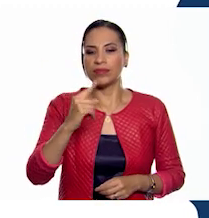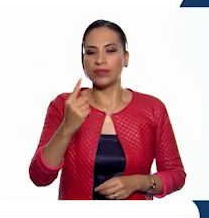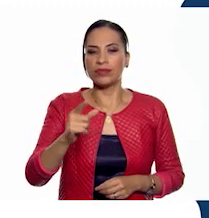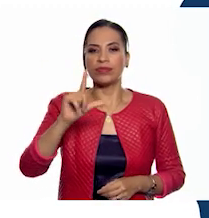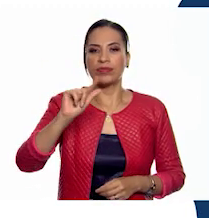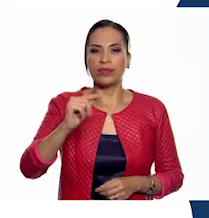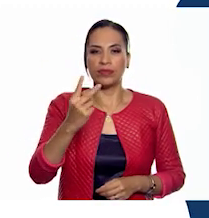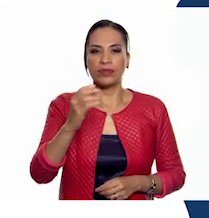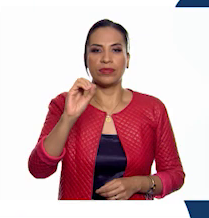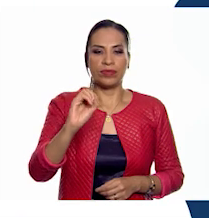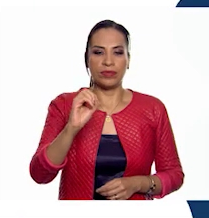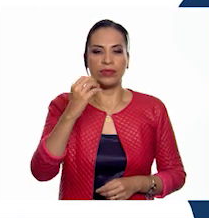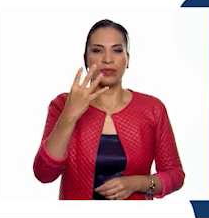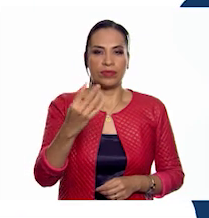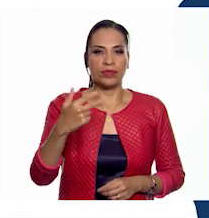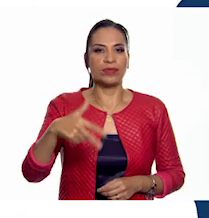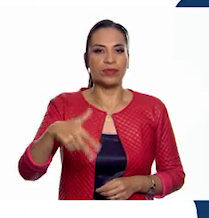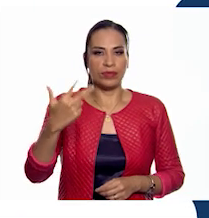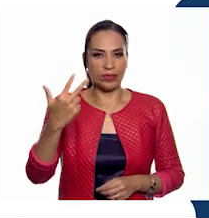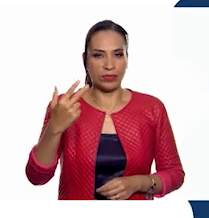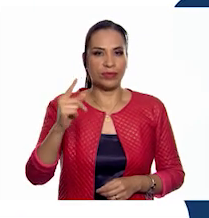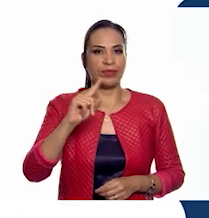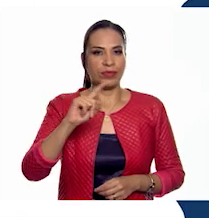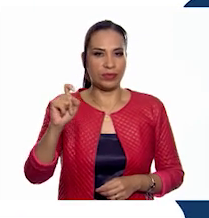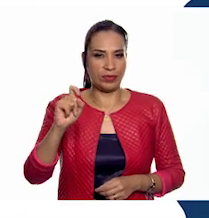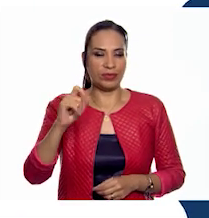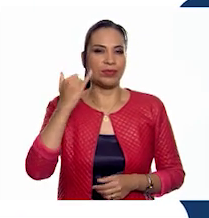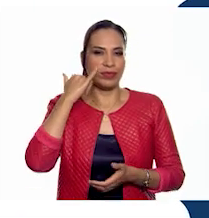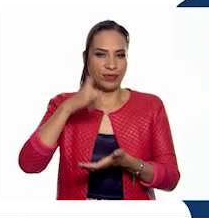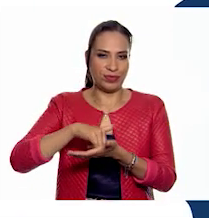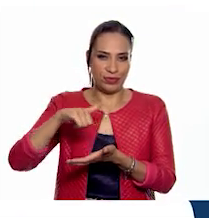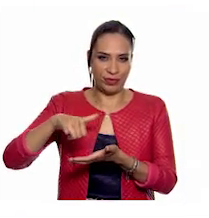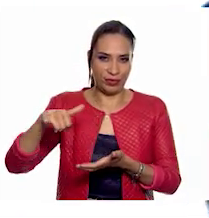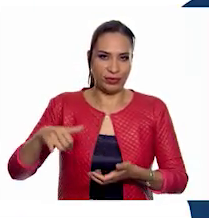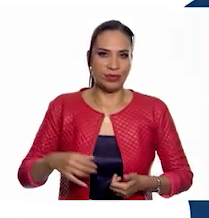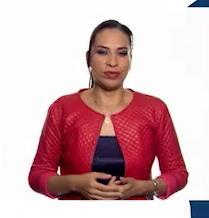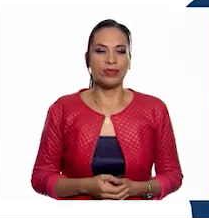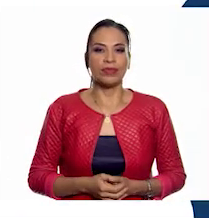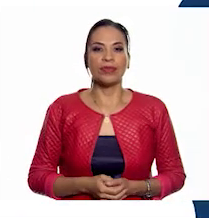5541-72-0413 con 100 líneas.